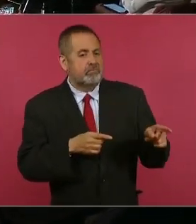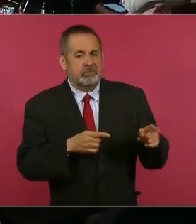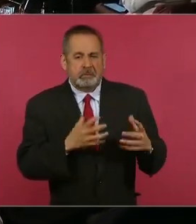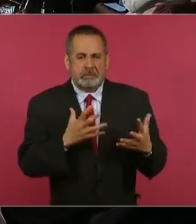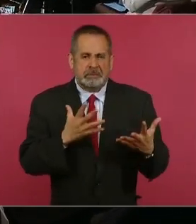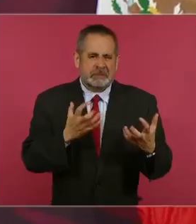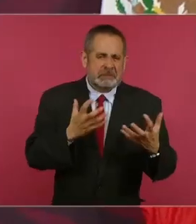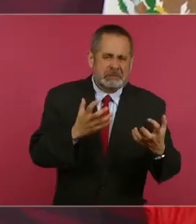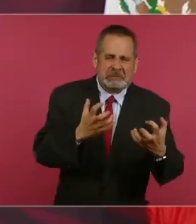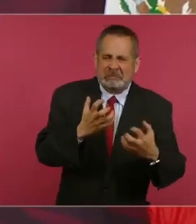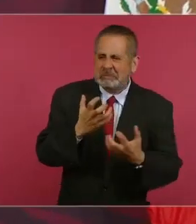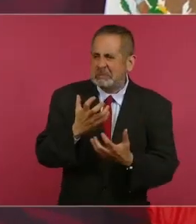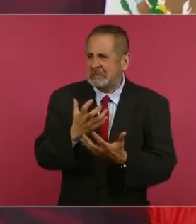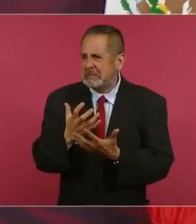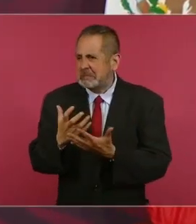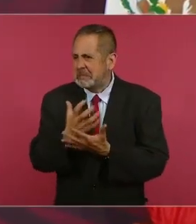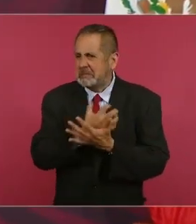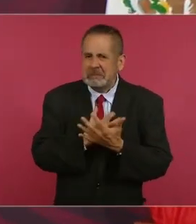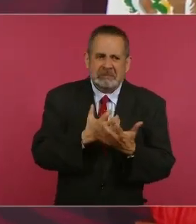ambiciosos